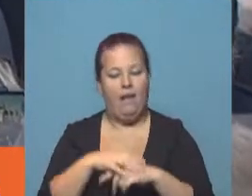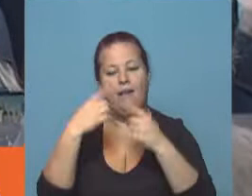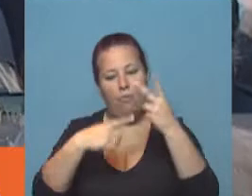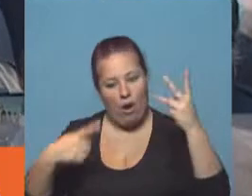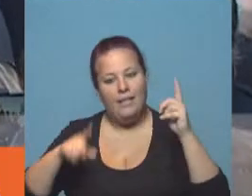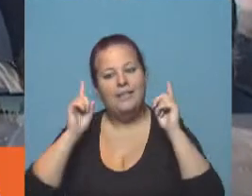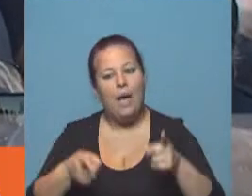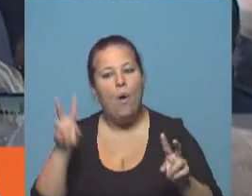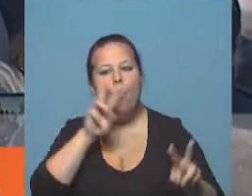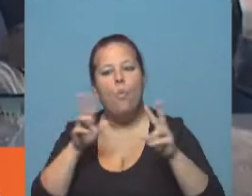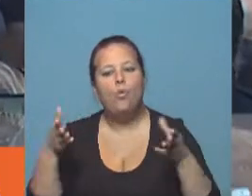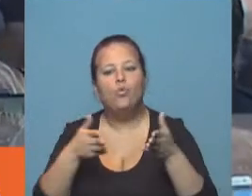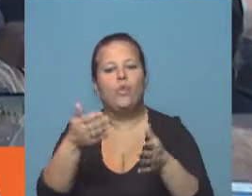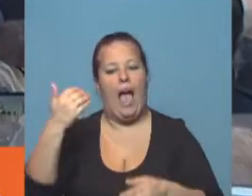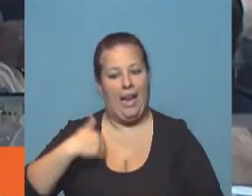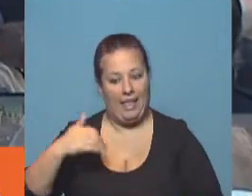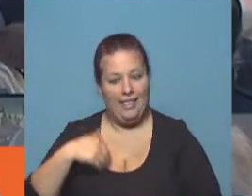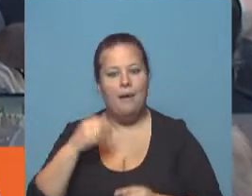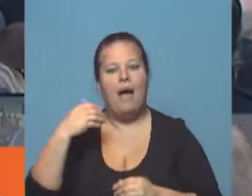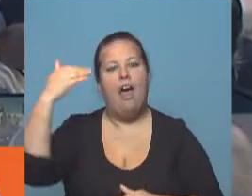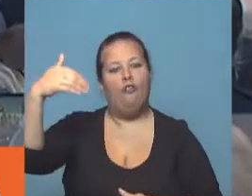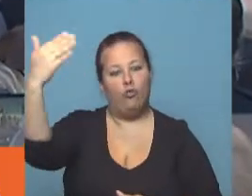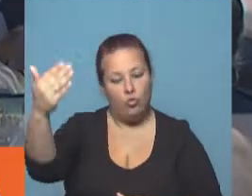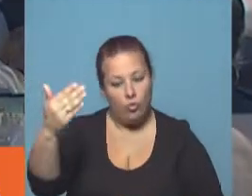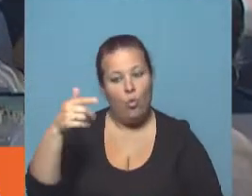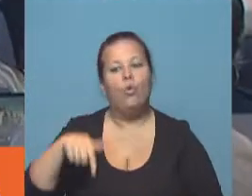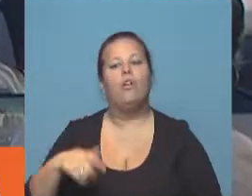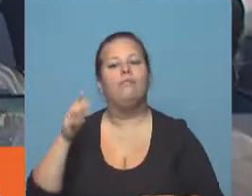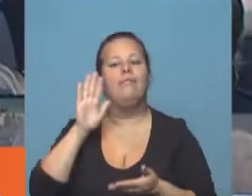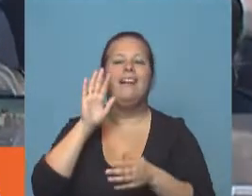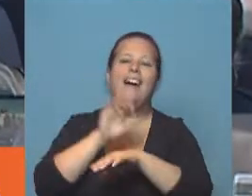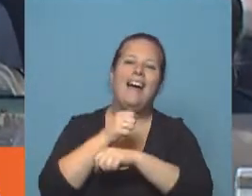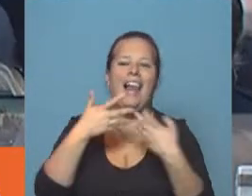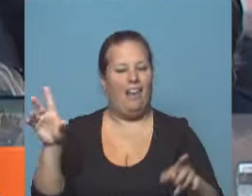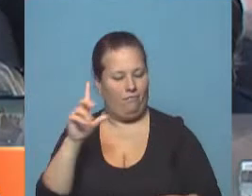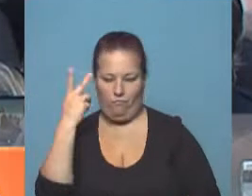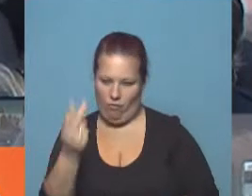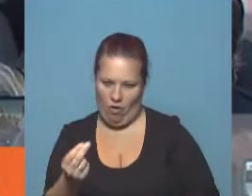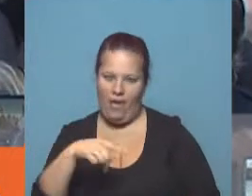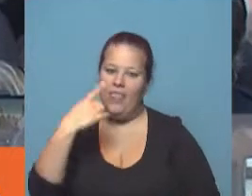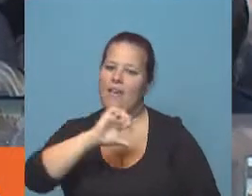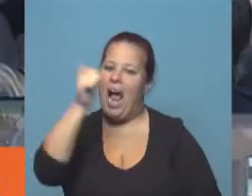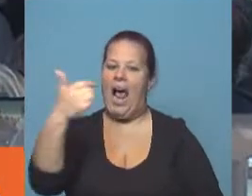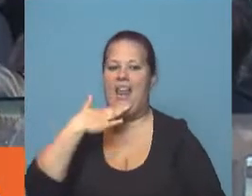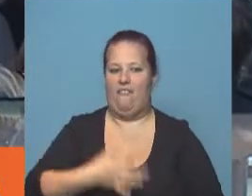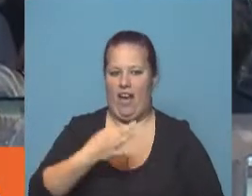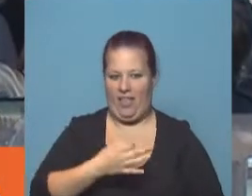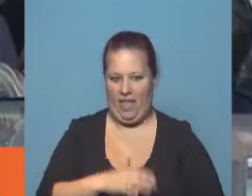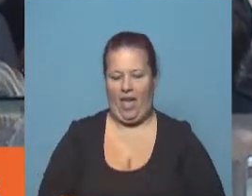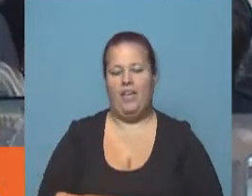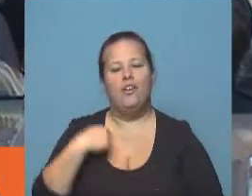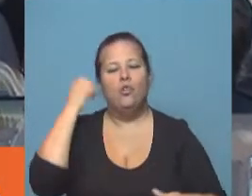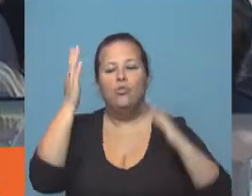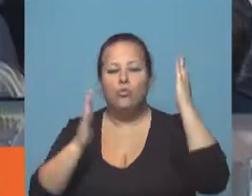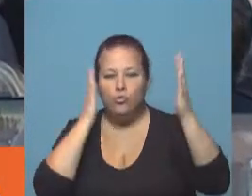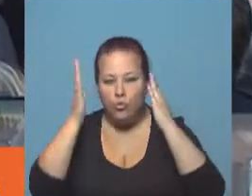cosas, de conducir a nuestro país a un destino en que la impunidad no le gane a la verdad.